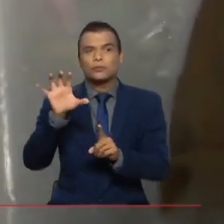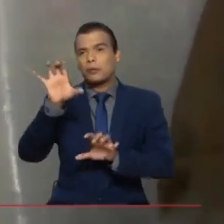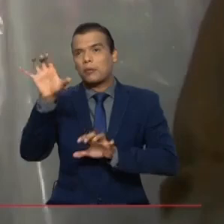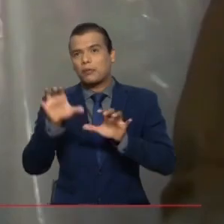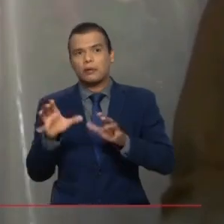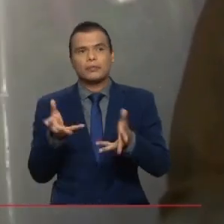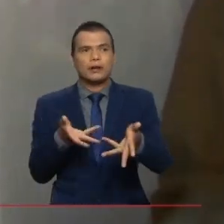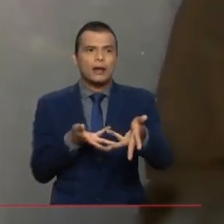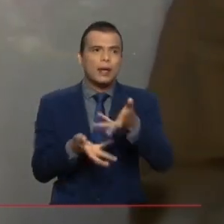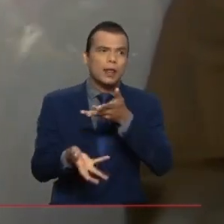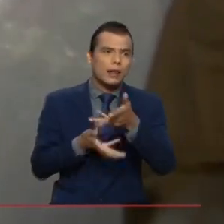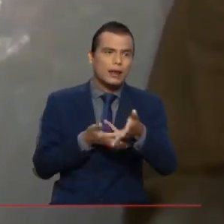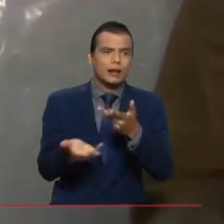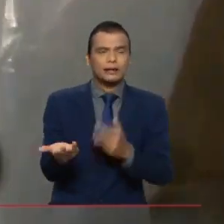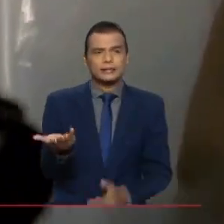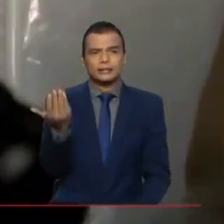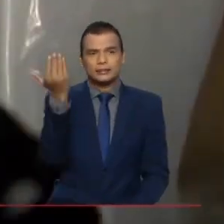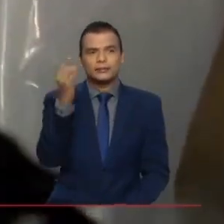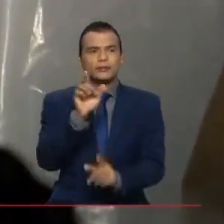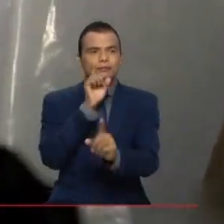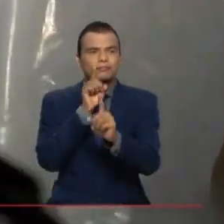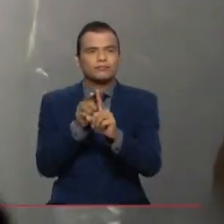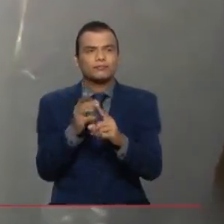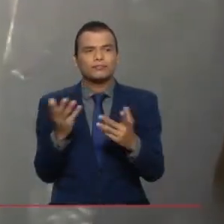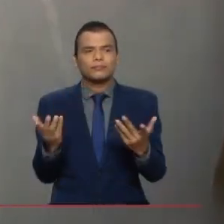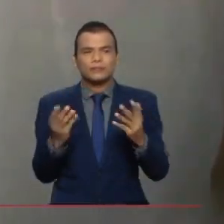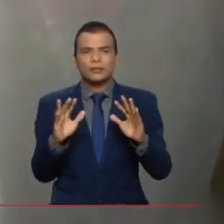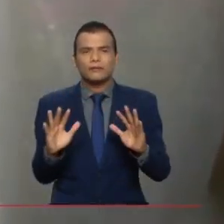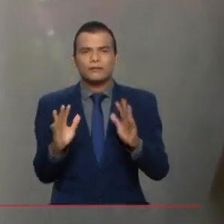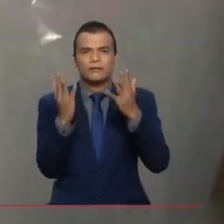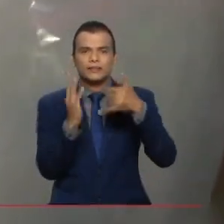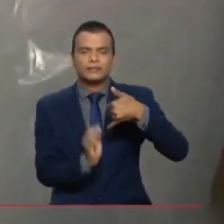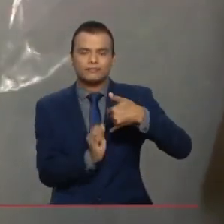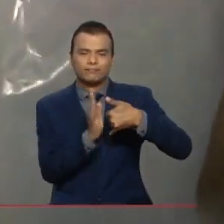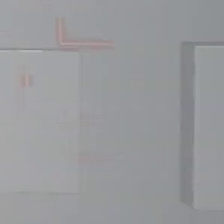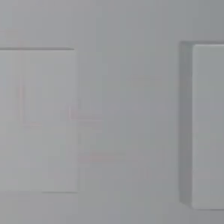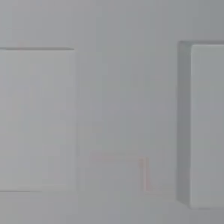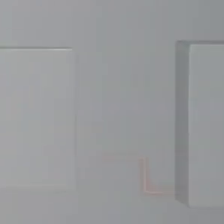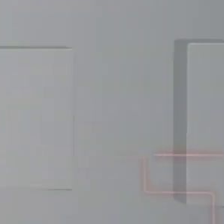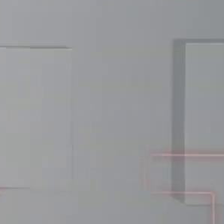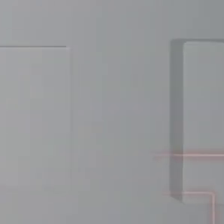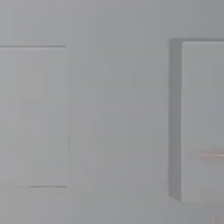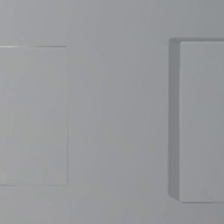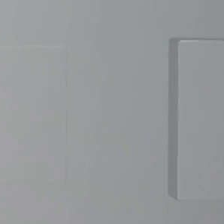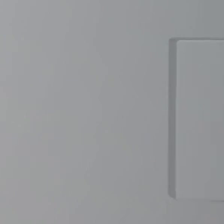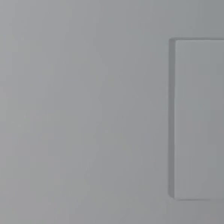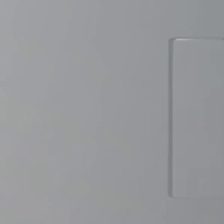de esa internacionalización del Festival de Música del Pacífico Petronio Álvarez.